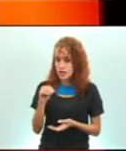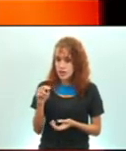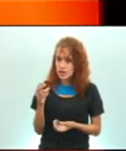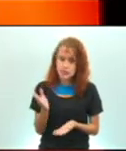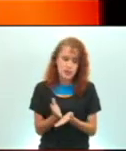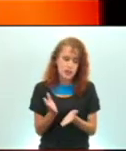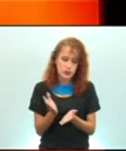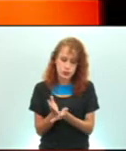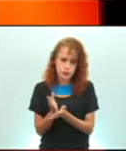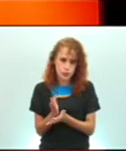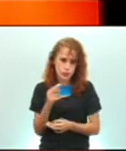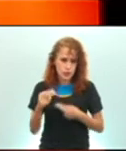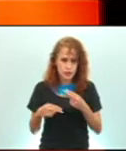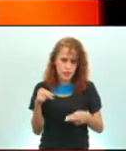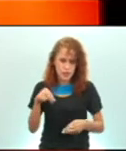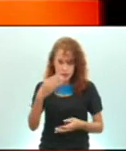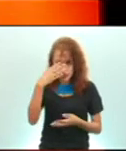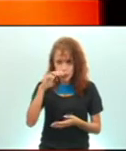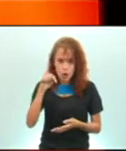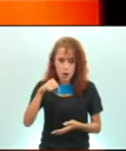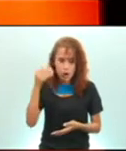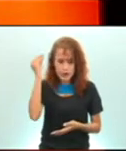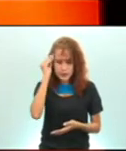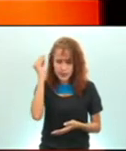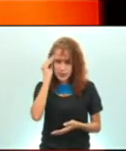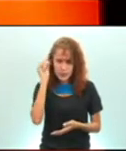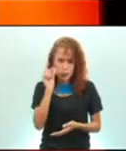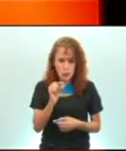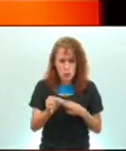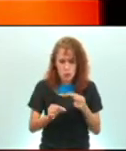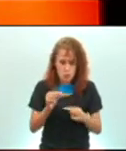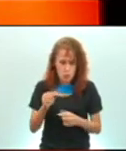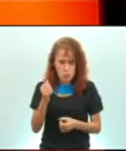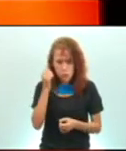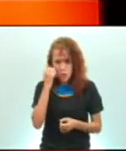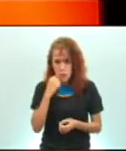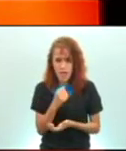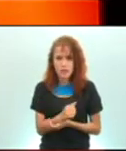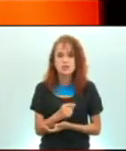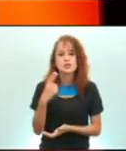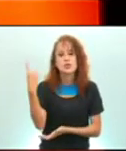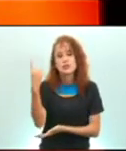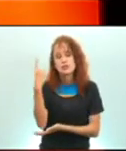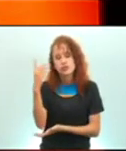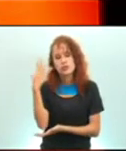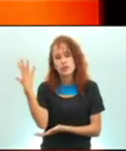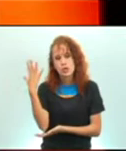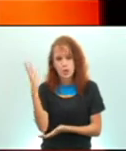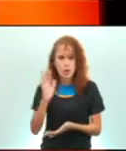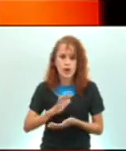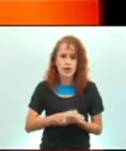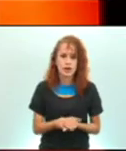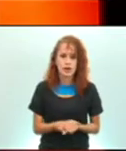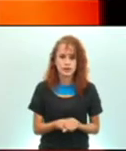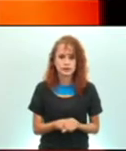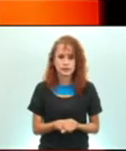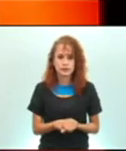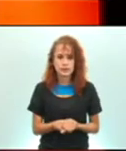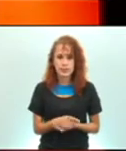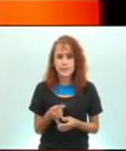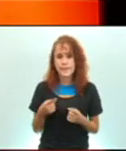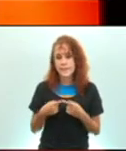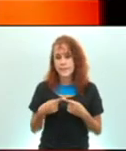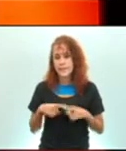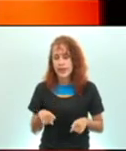estudios realizados en nuestro país. Hoy aprendimos un poco más acerca de esos fenómenos meteorológicos que afectan a nuestro país, los